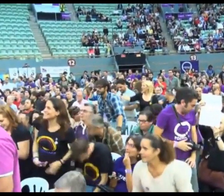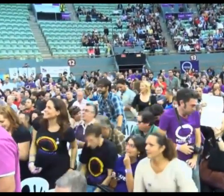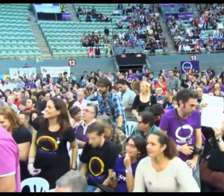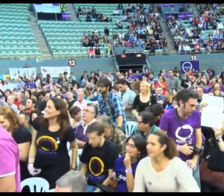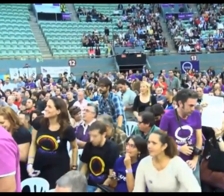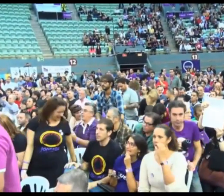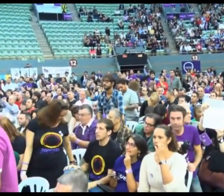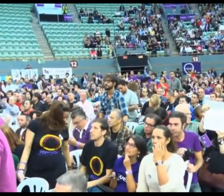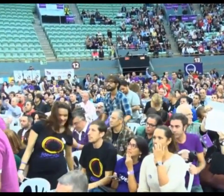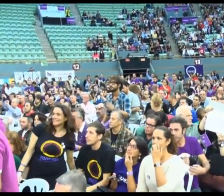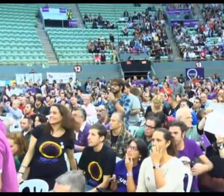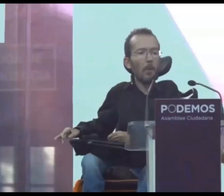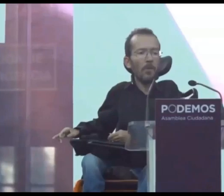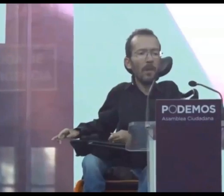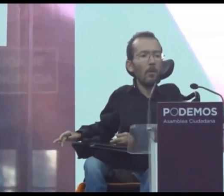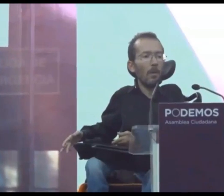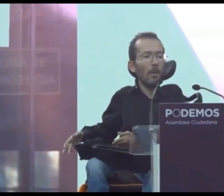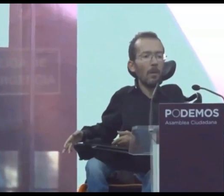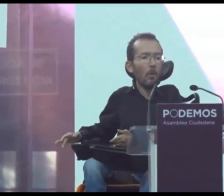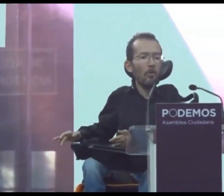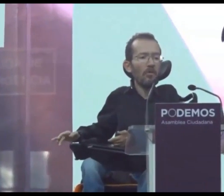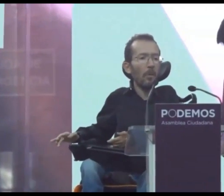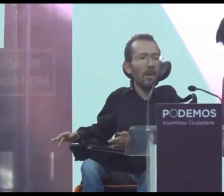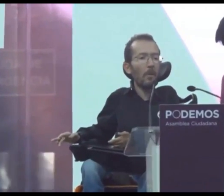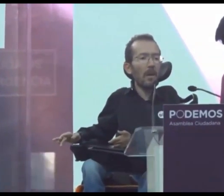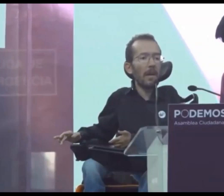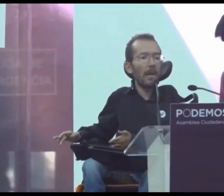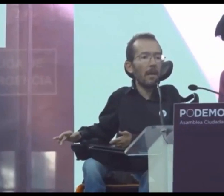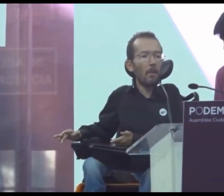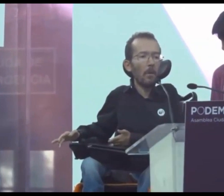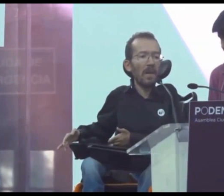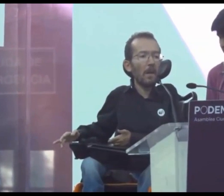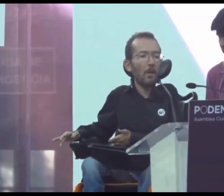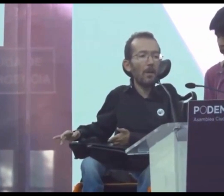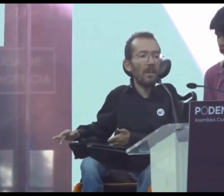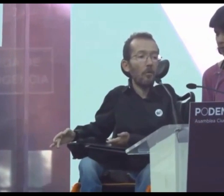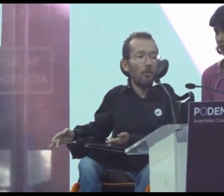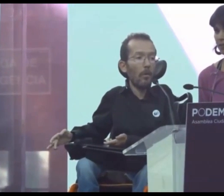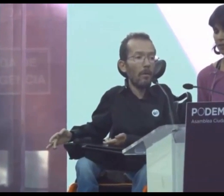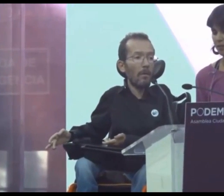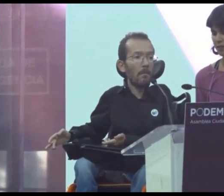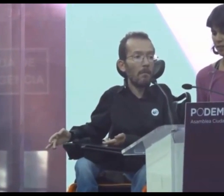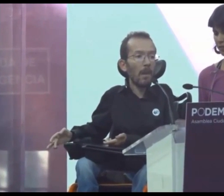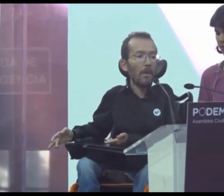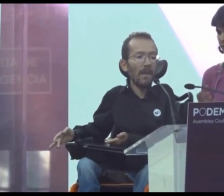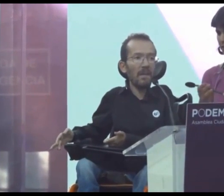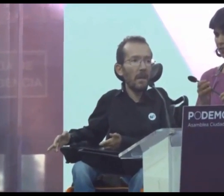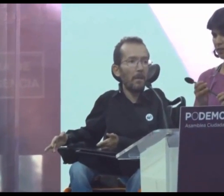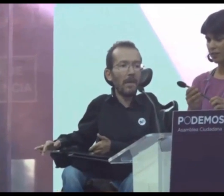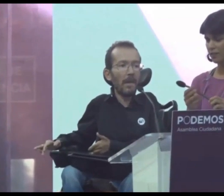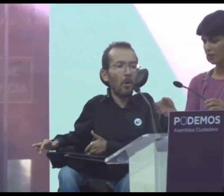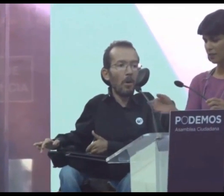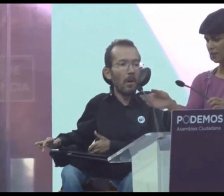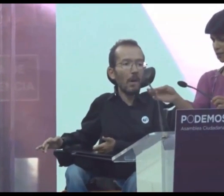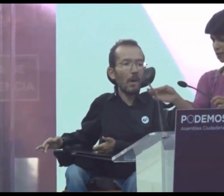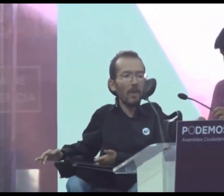A todos los equipos, por cierto, yo no sé muy bien qué hago aquí porque ya lo habéis dicho todo. La verdad es que me he